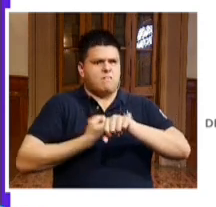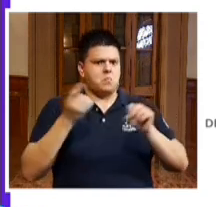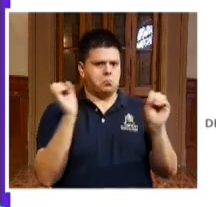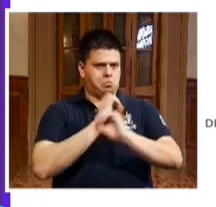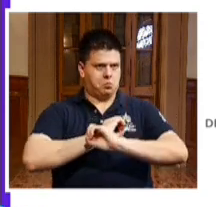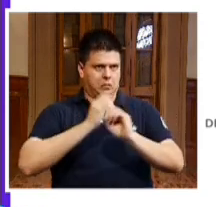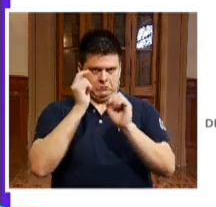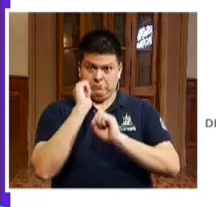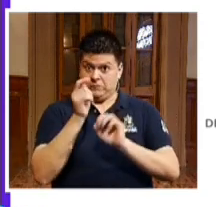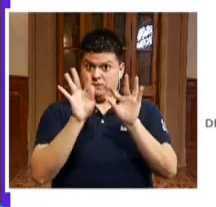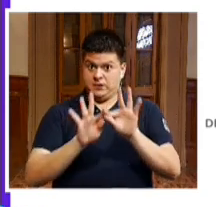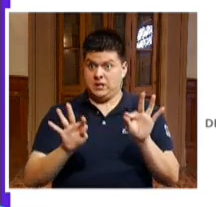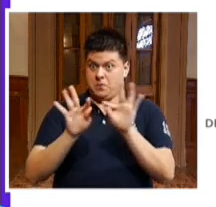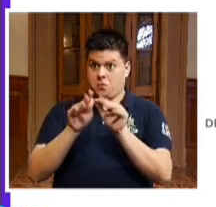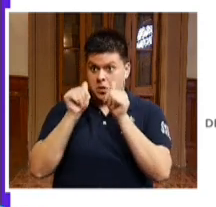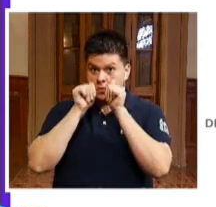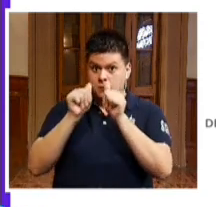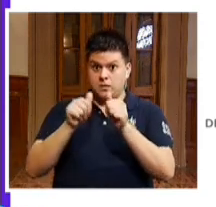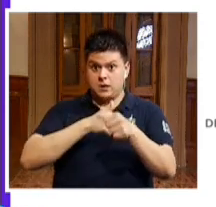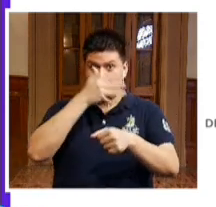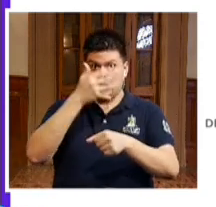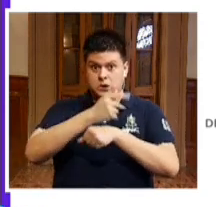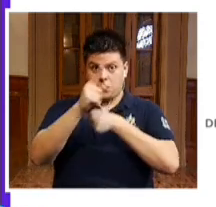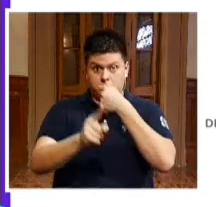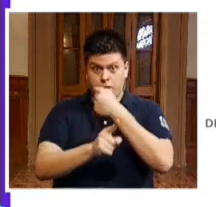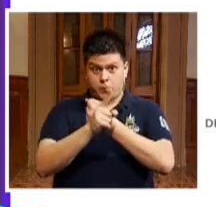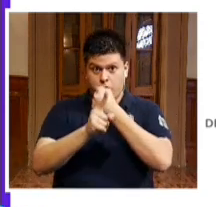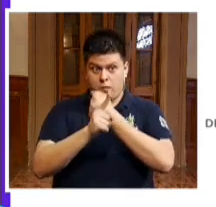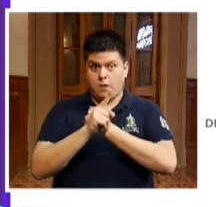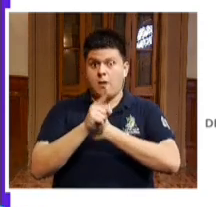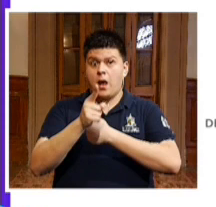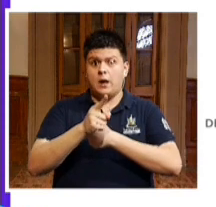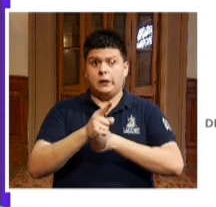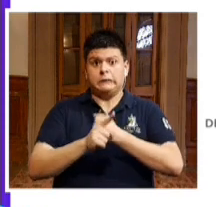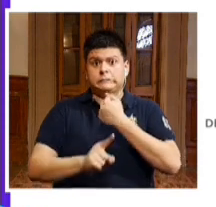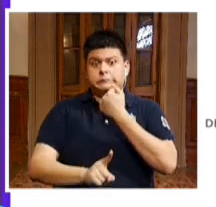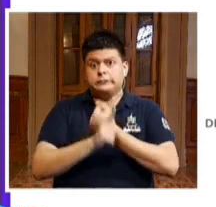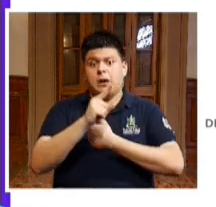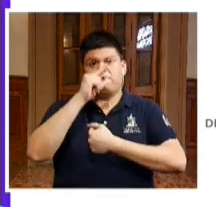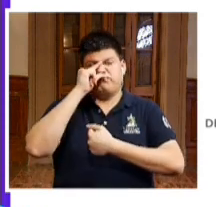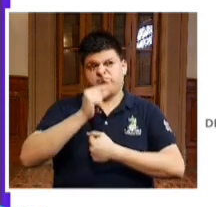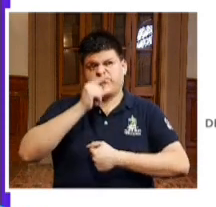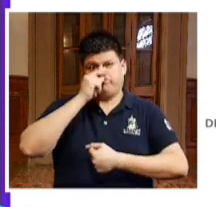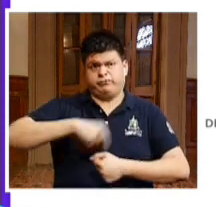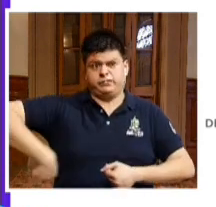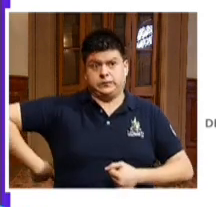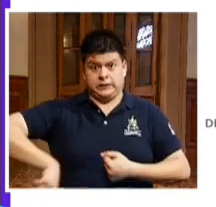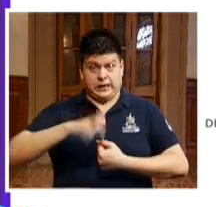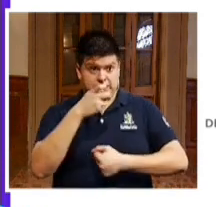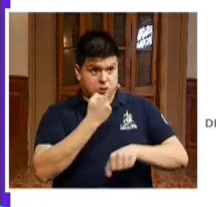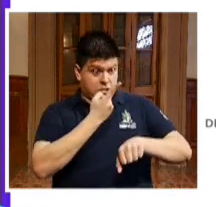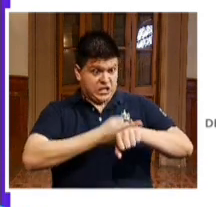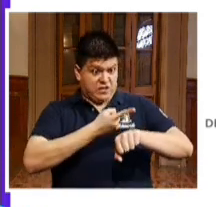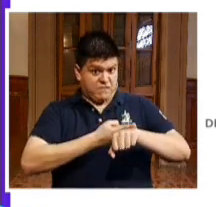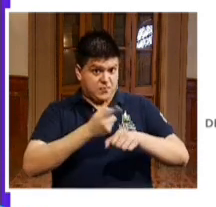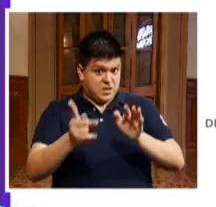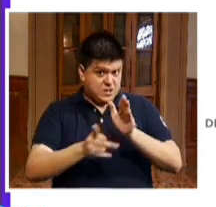muy importante, y en quinto lugar insuficiencia renal crónica. Esas son las comorbilidades que